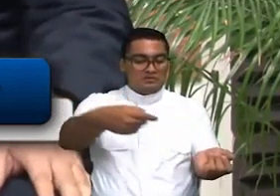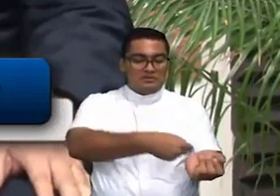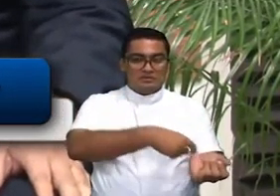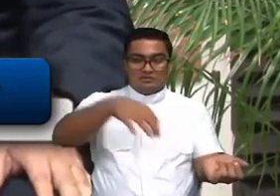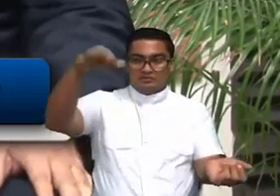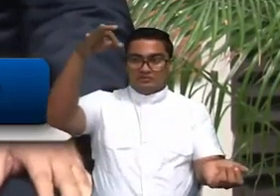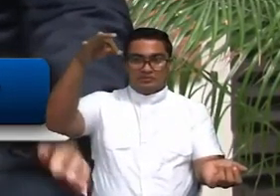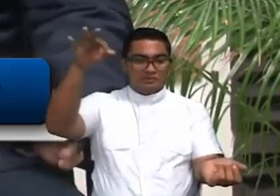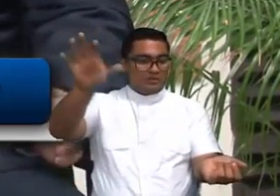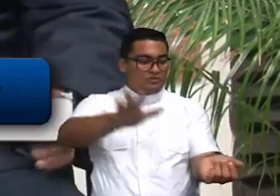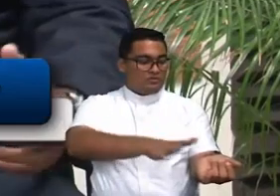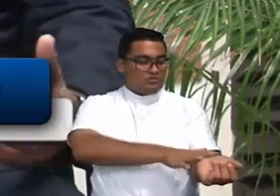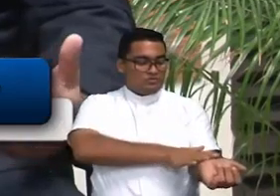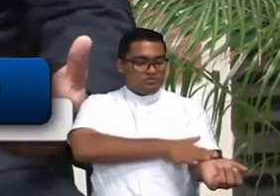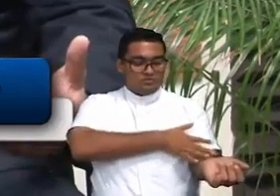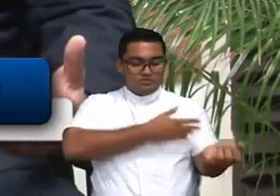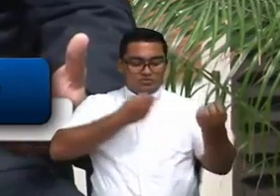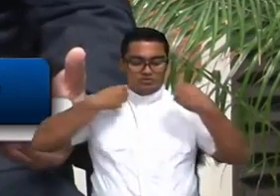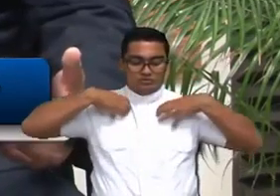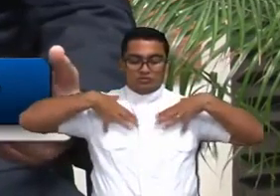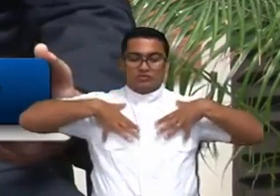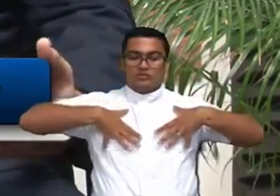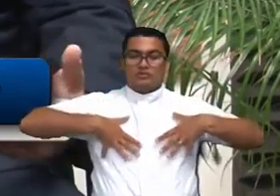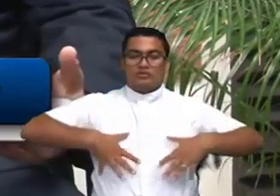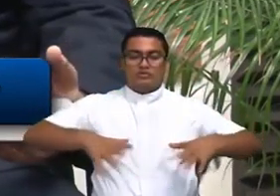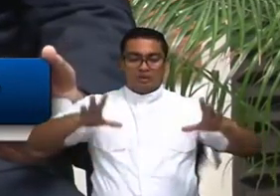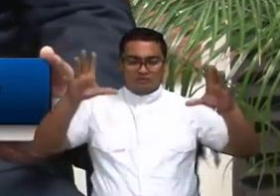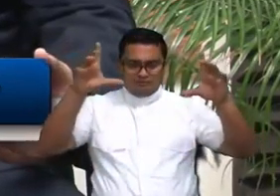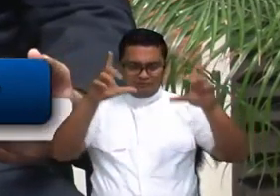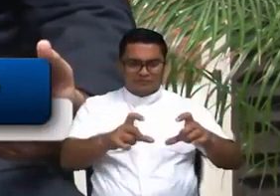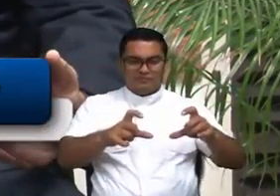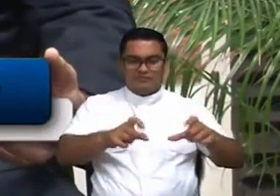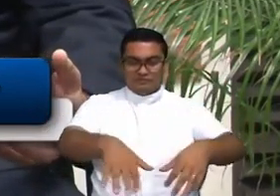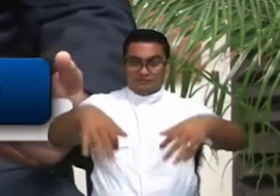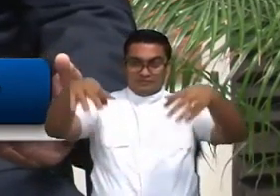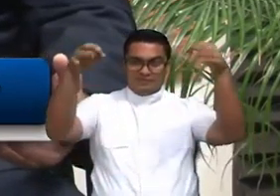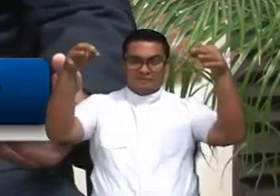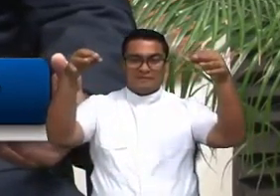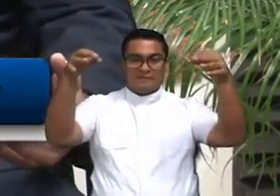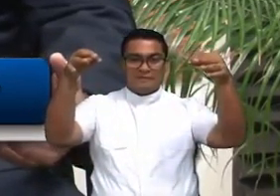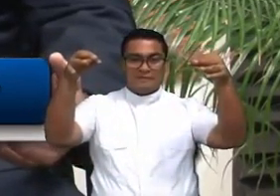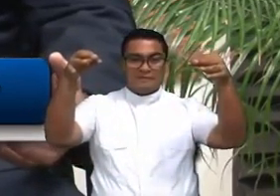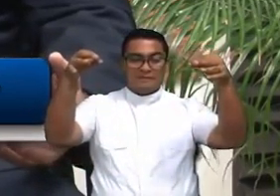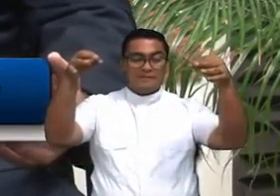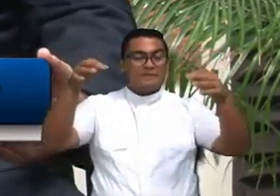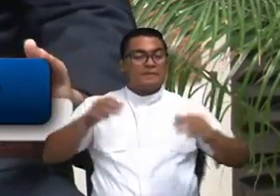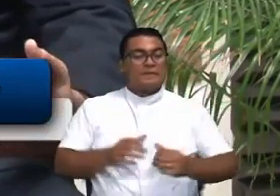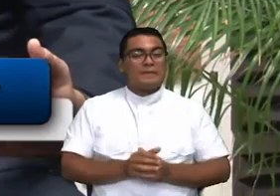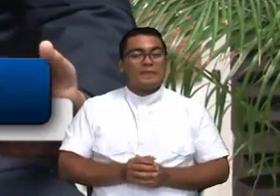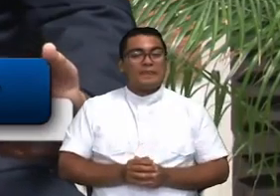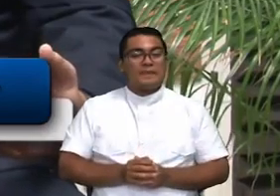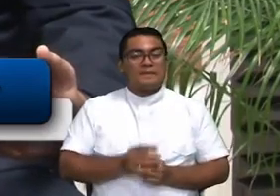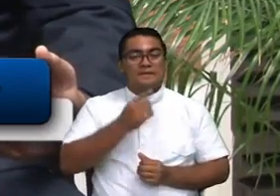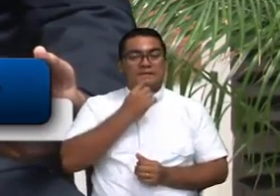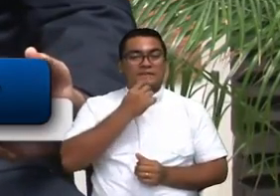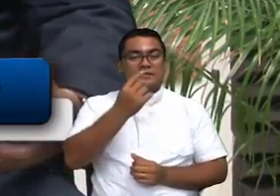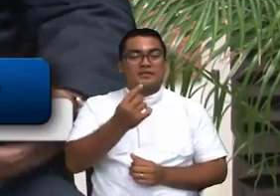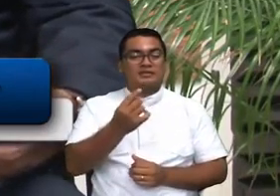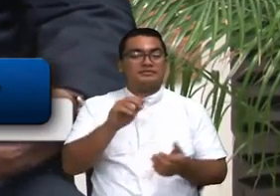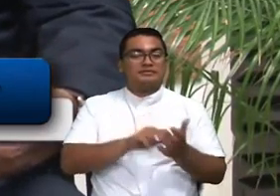para ver si la lesión va a captar o va a realzar después de la administración del medio de contraste. ¿Qué significa esto?